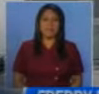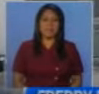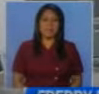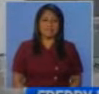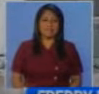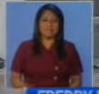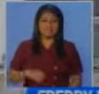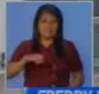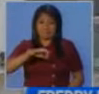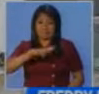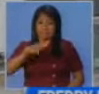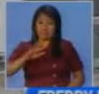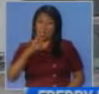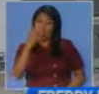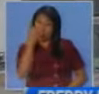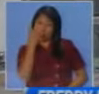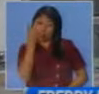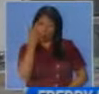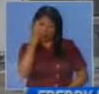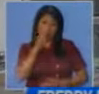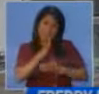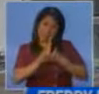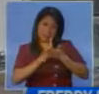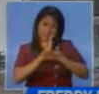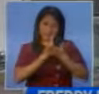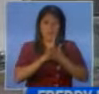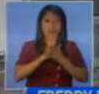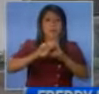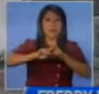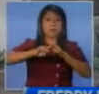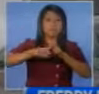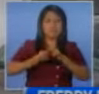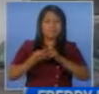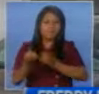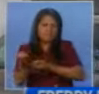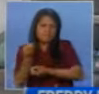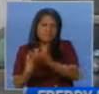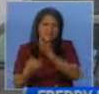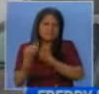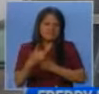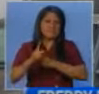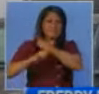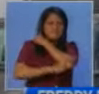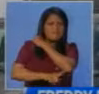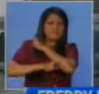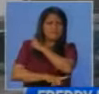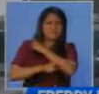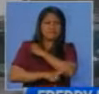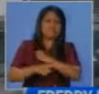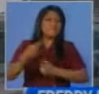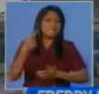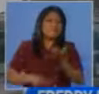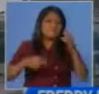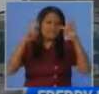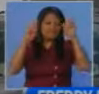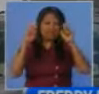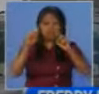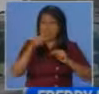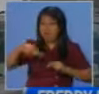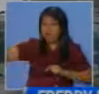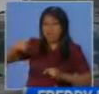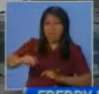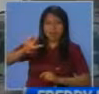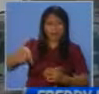A partir de las 2:30 de la tarde de hoy se conocerá los delitos por los que el fiscal general acusa a los